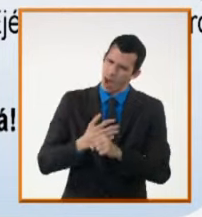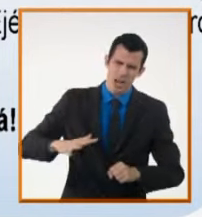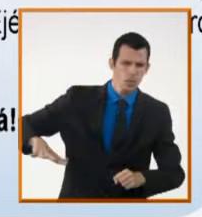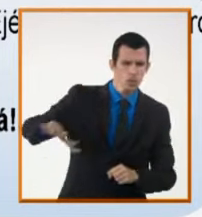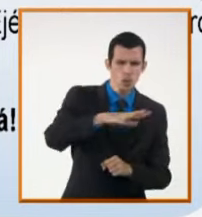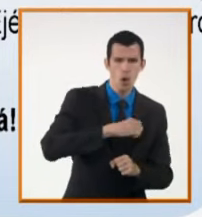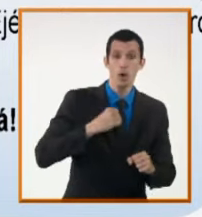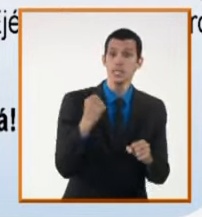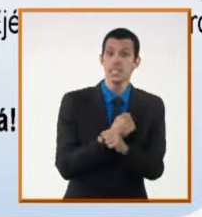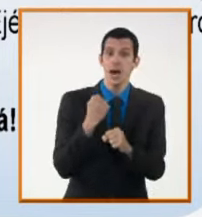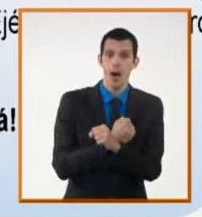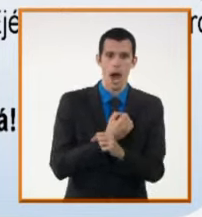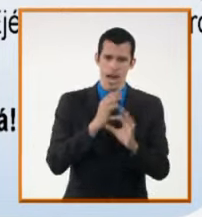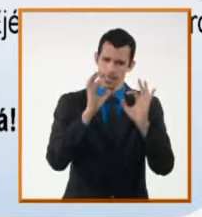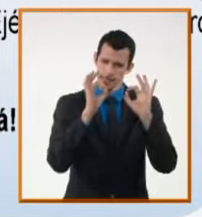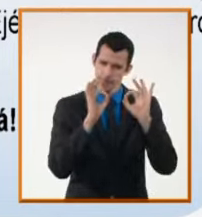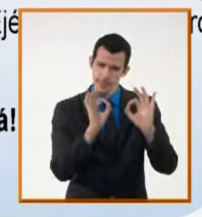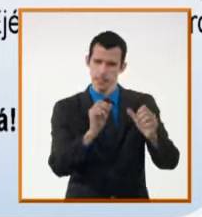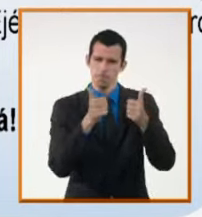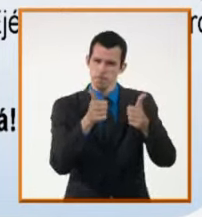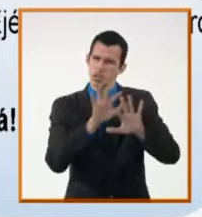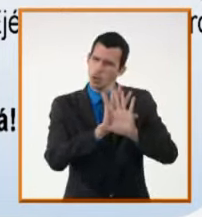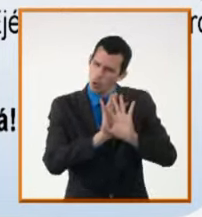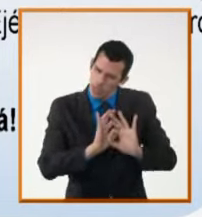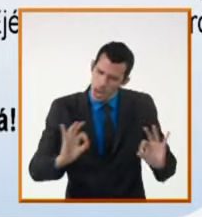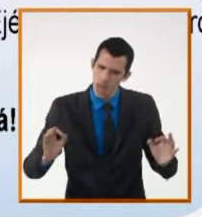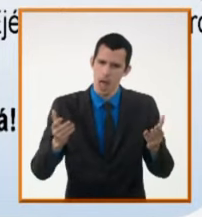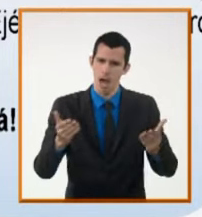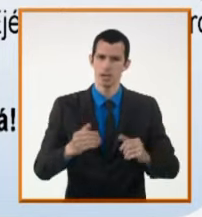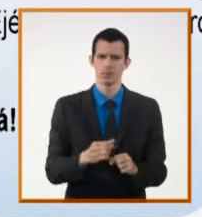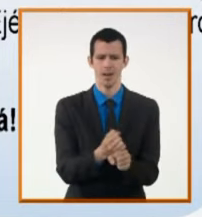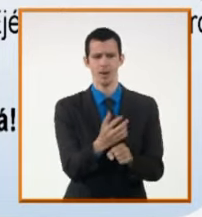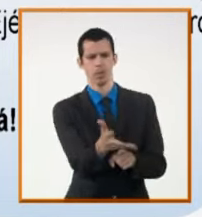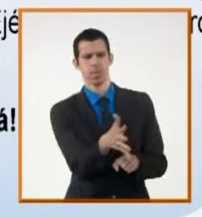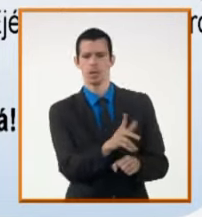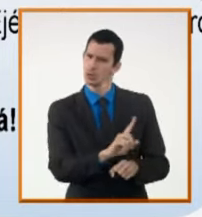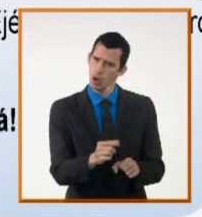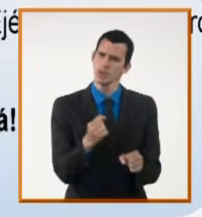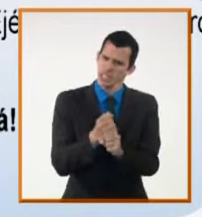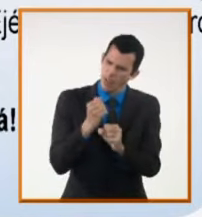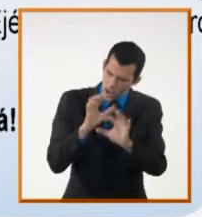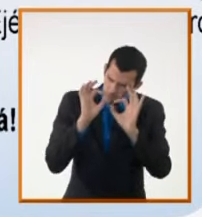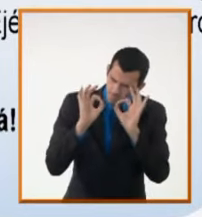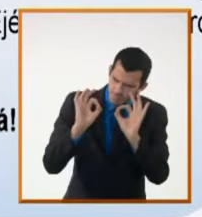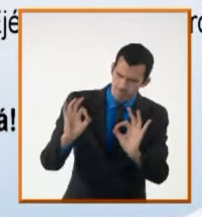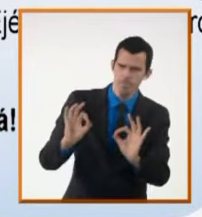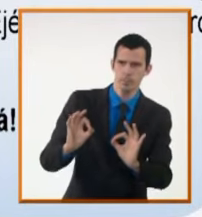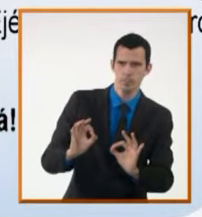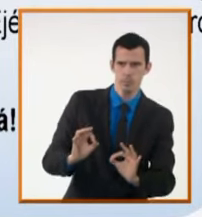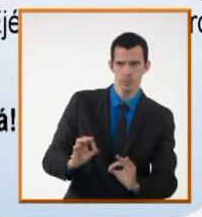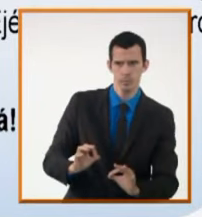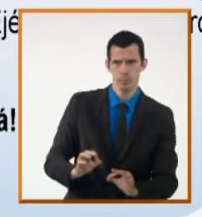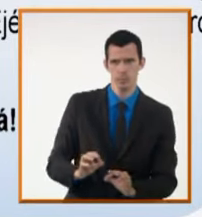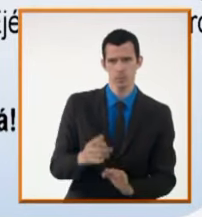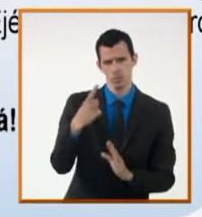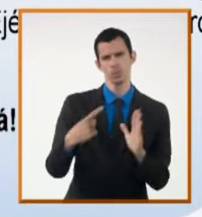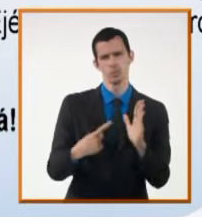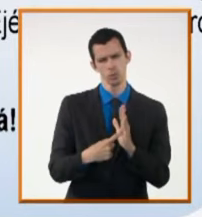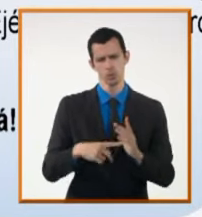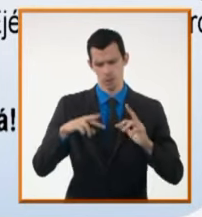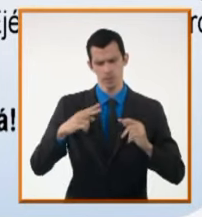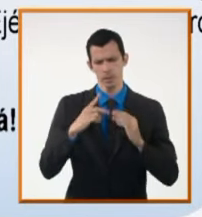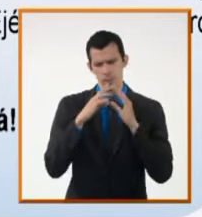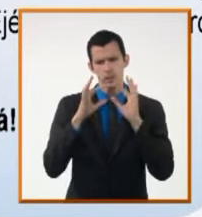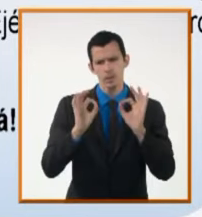trabajar bien. Estamos conscientes de que las acciones que estamos diciendo y compartiendo con ustedes aquí y estas